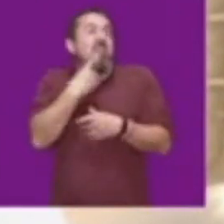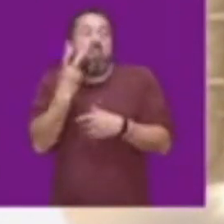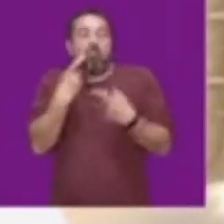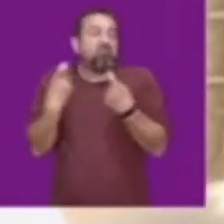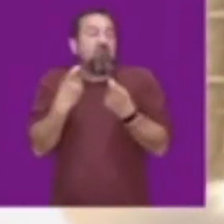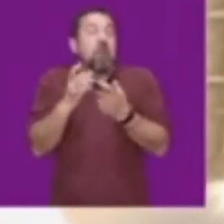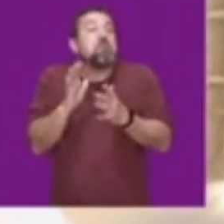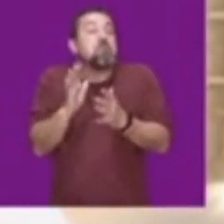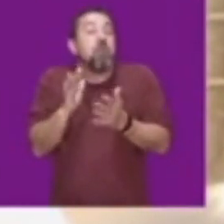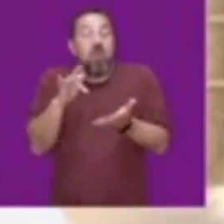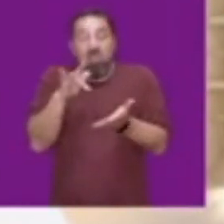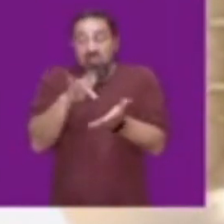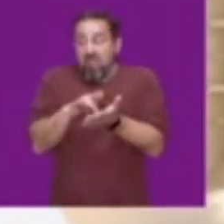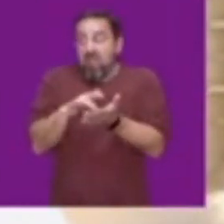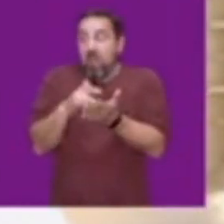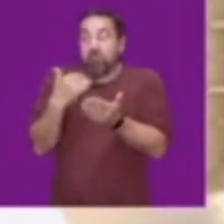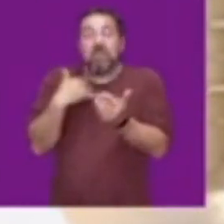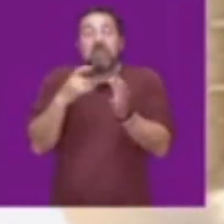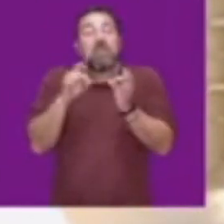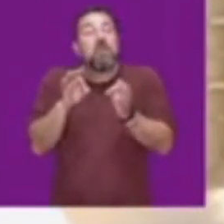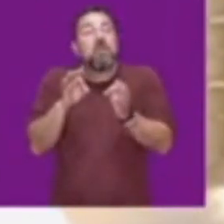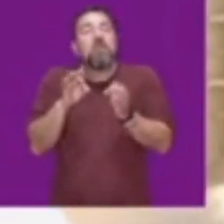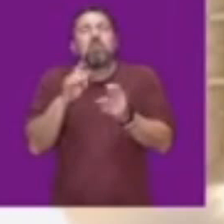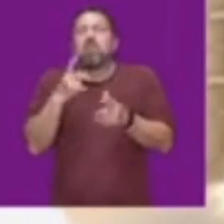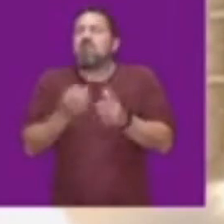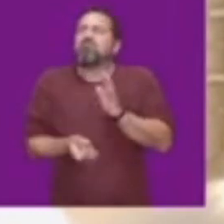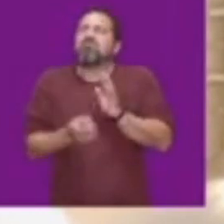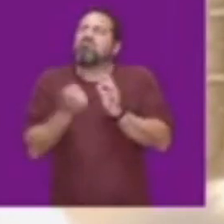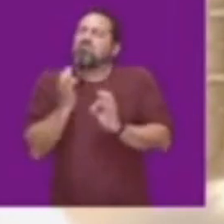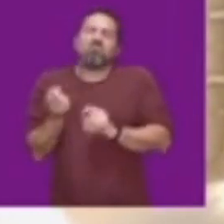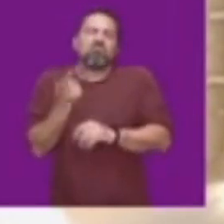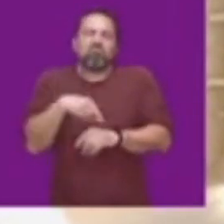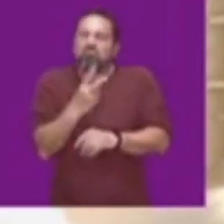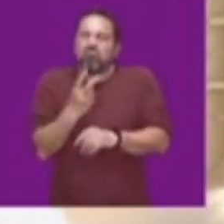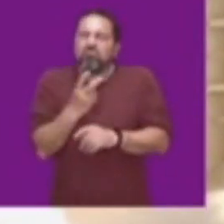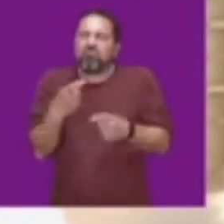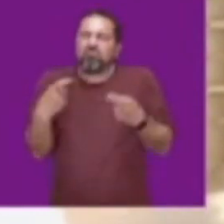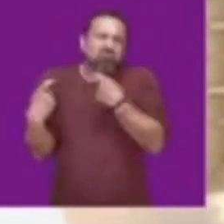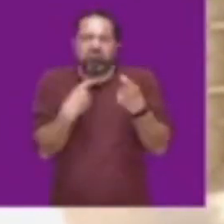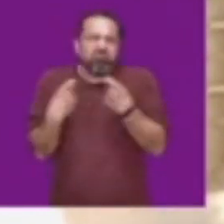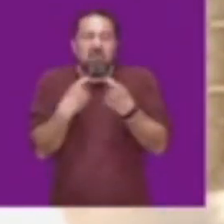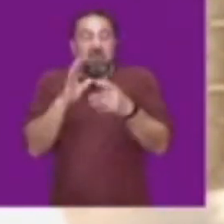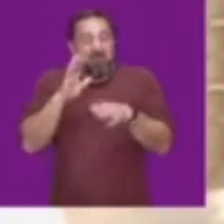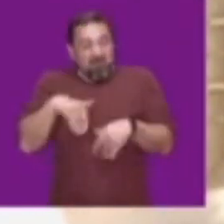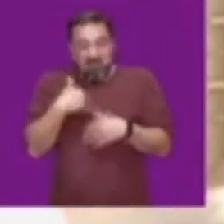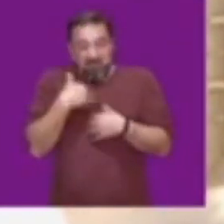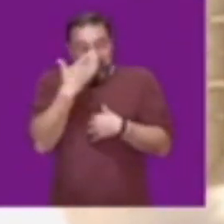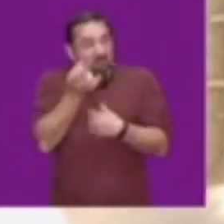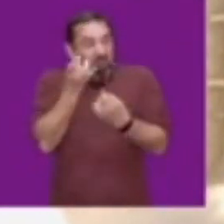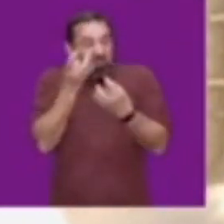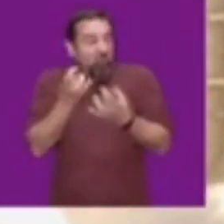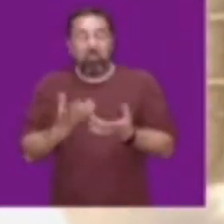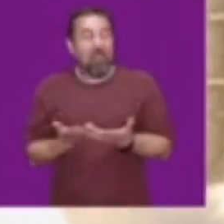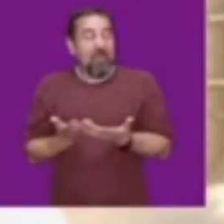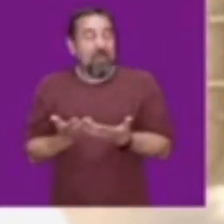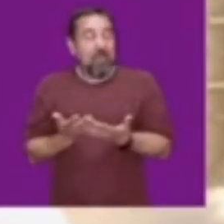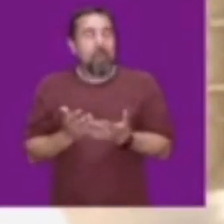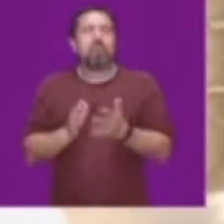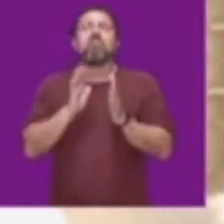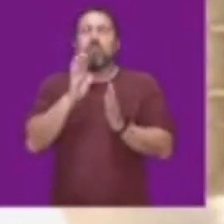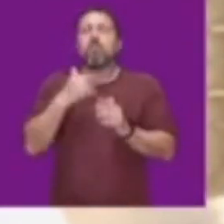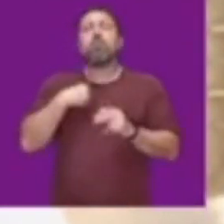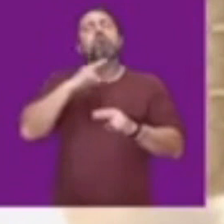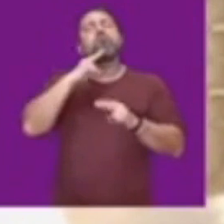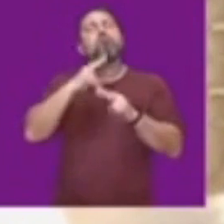se llevaban mal, pero desde aquel mismo día levantó una enemistad que es una auténtica tontería. Por